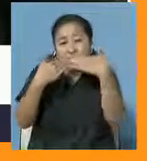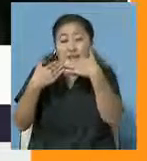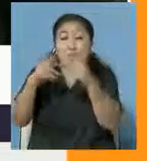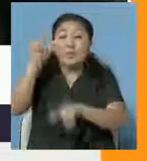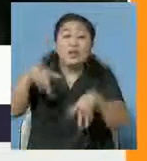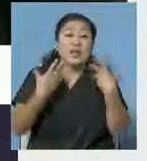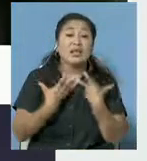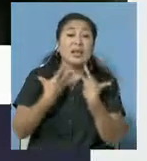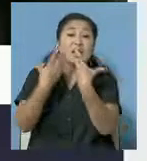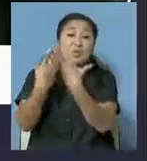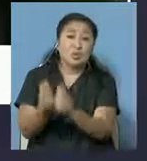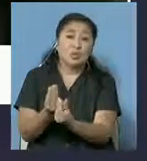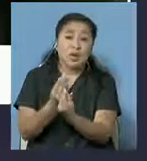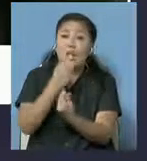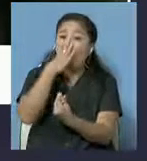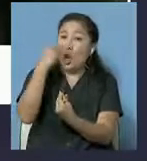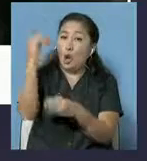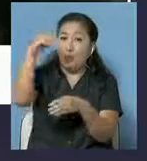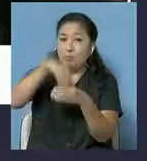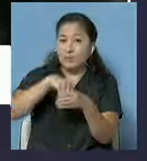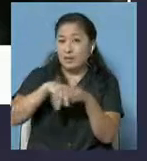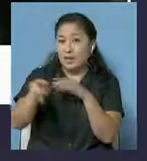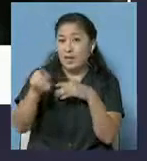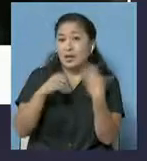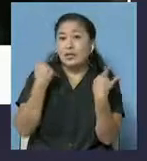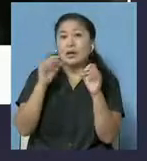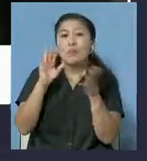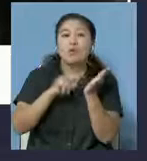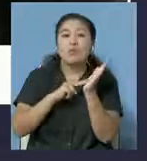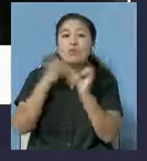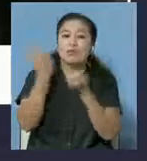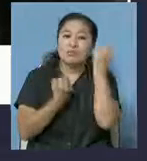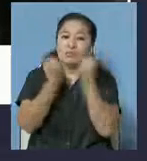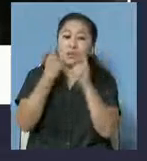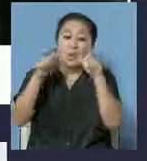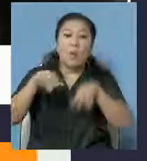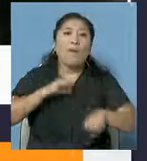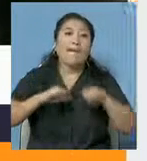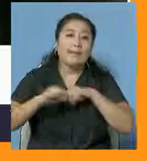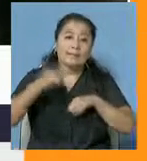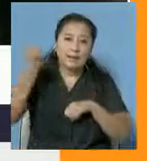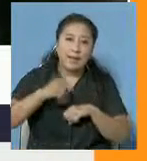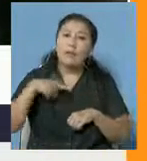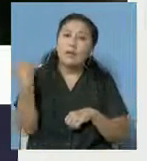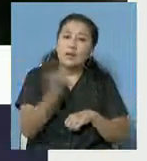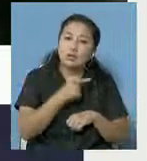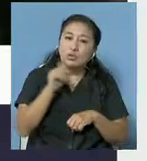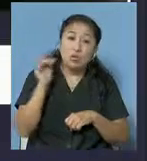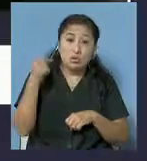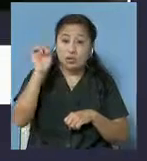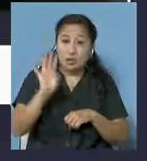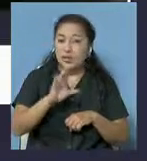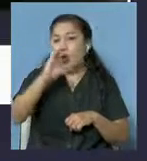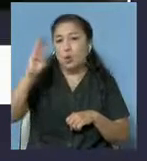quienes colaboran, justamente que estábamos hablando de esta crisis financiera que existe hoy, no solo para nosotros, sino para todos